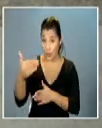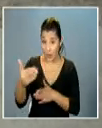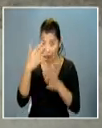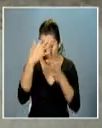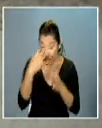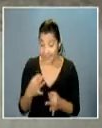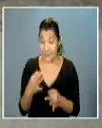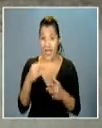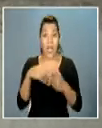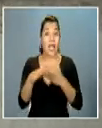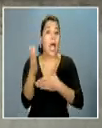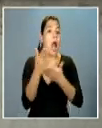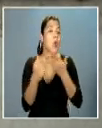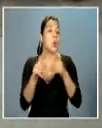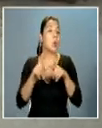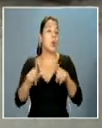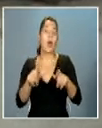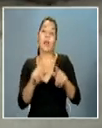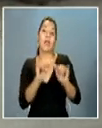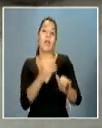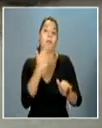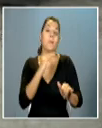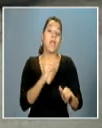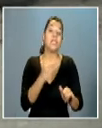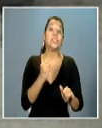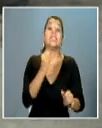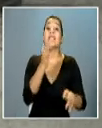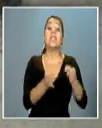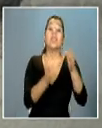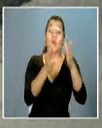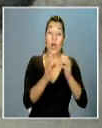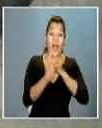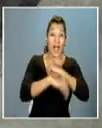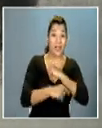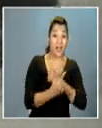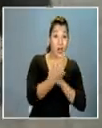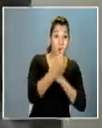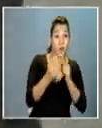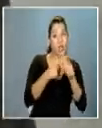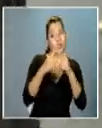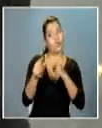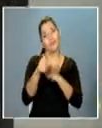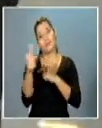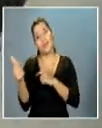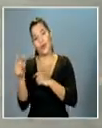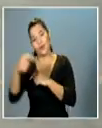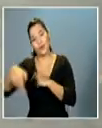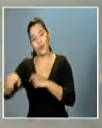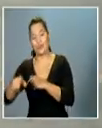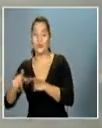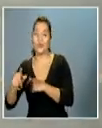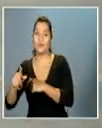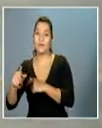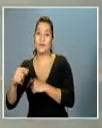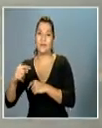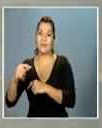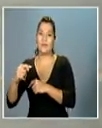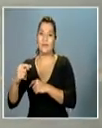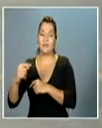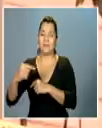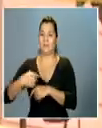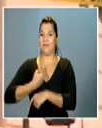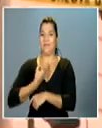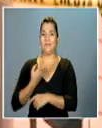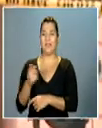en alguna parte va a quedar mal, le va a caer. Si el juez condena a uno, el imputado y toda su familia y amigos posiblemente no